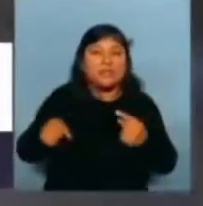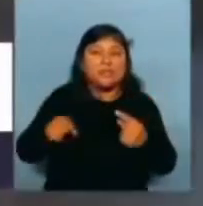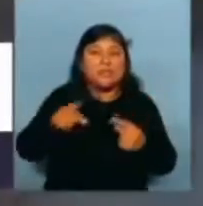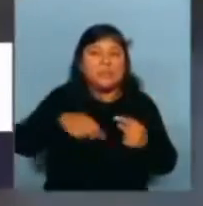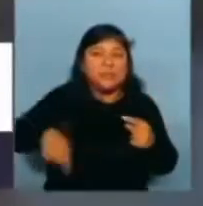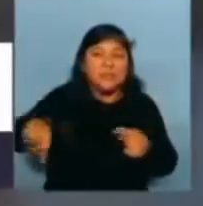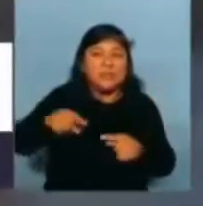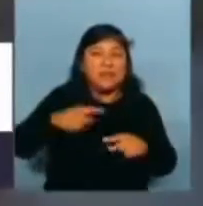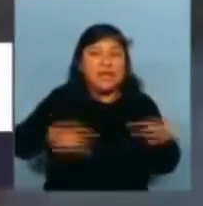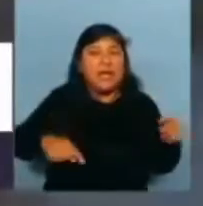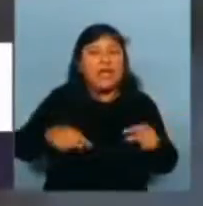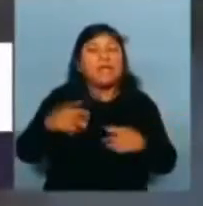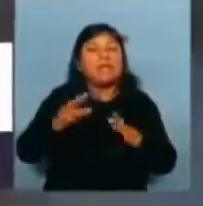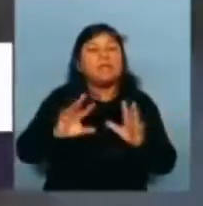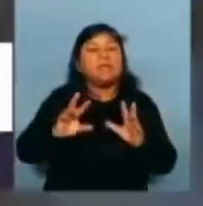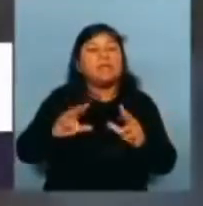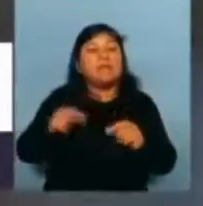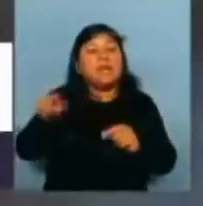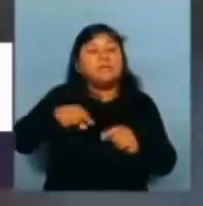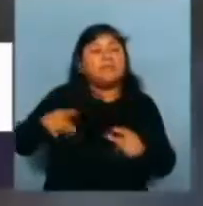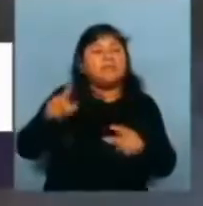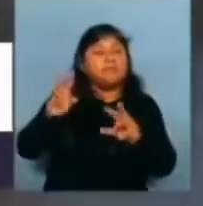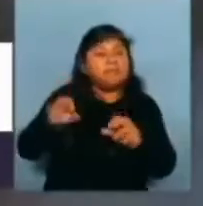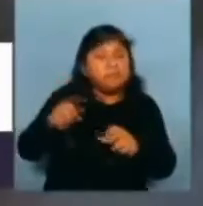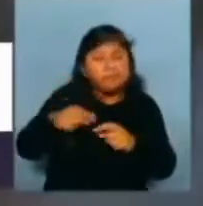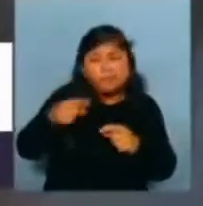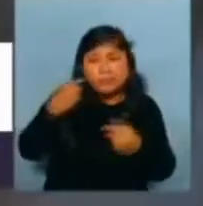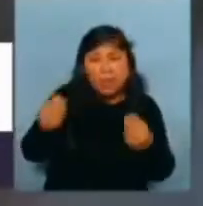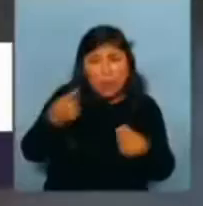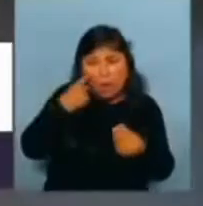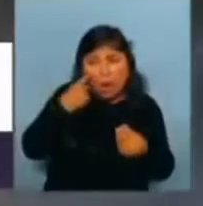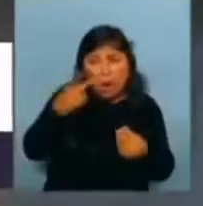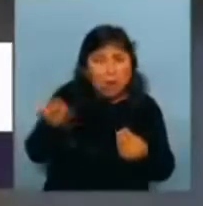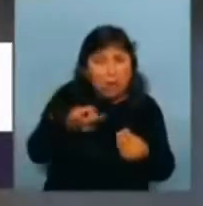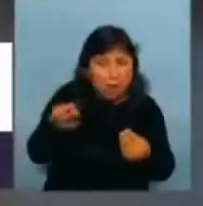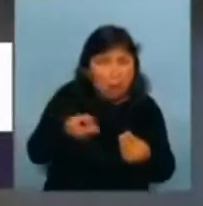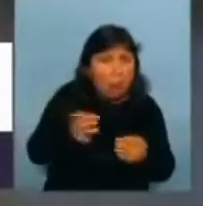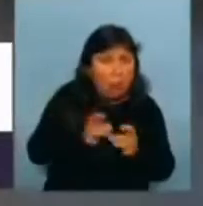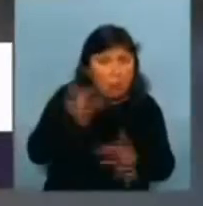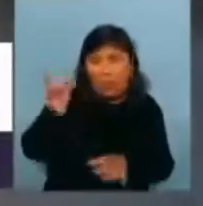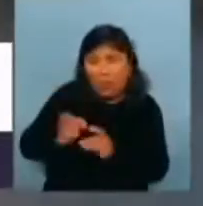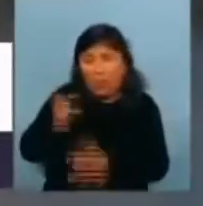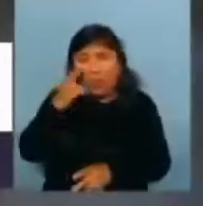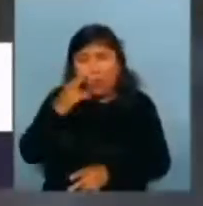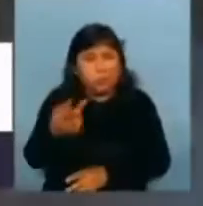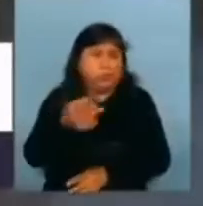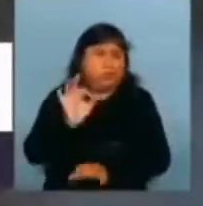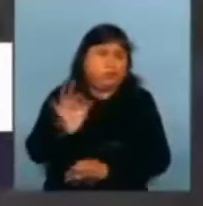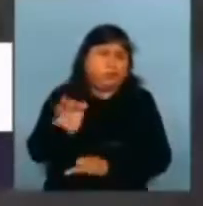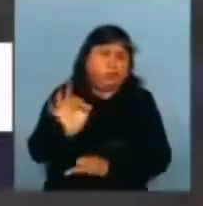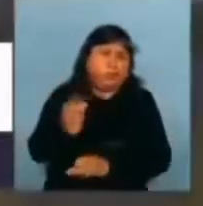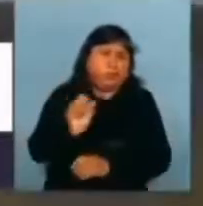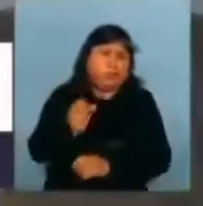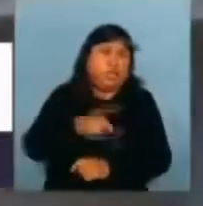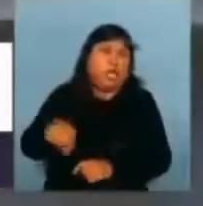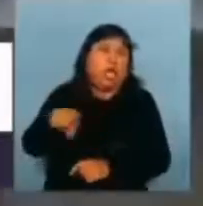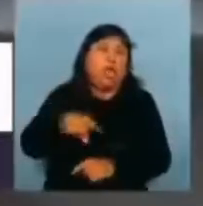a obtener el título, conociéndote a vos, de la manera que vos te venías desempeñando en el boxeo,